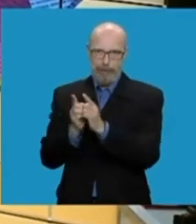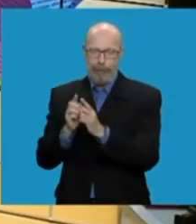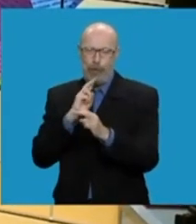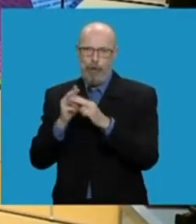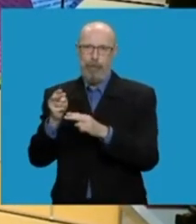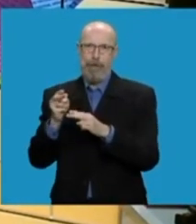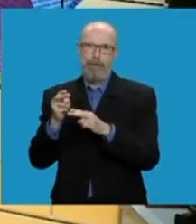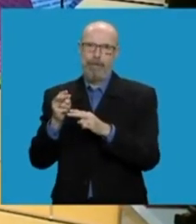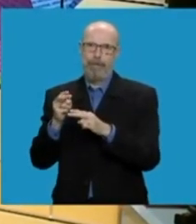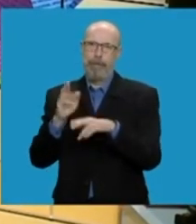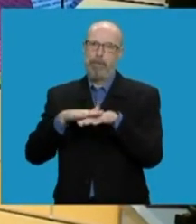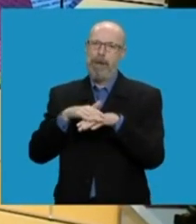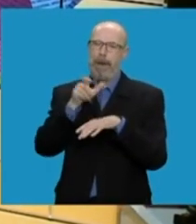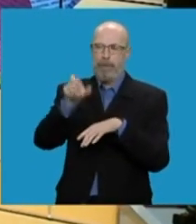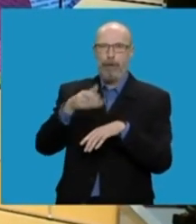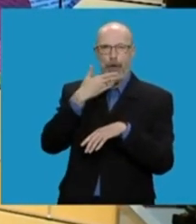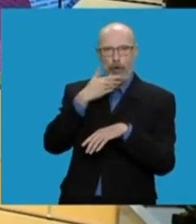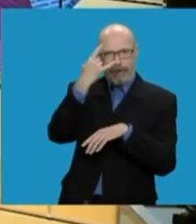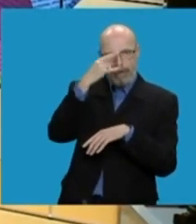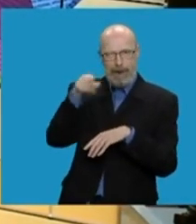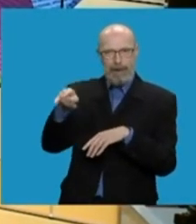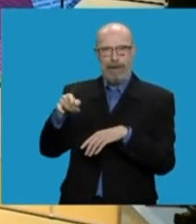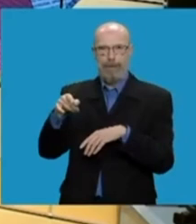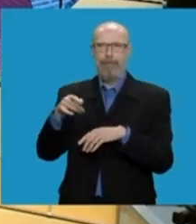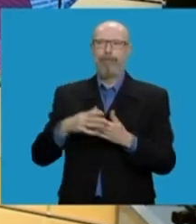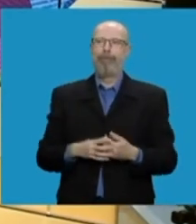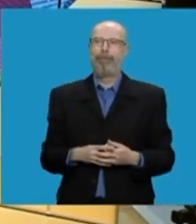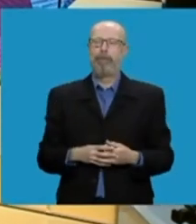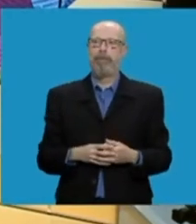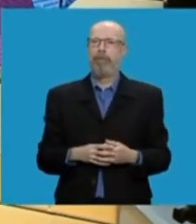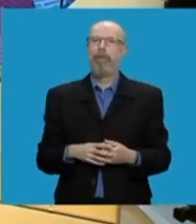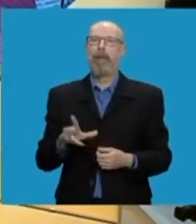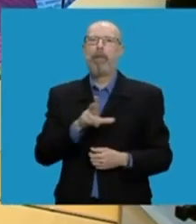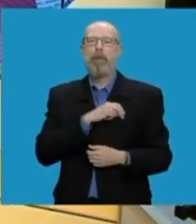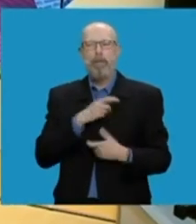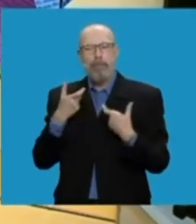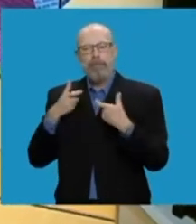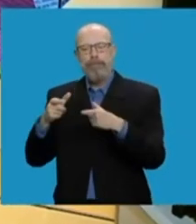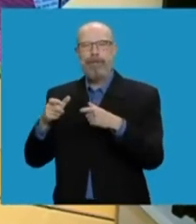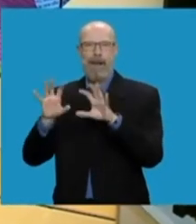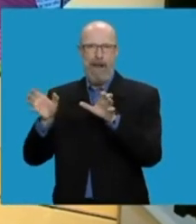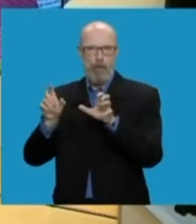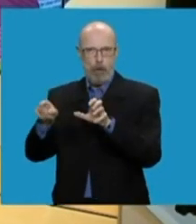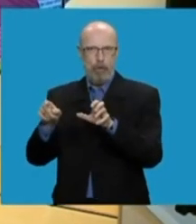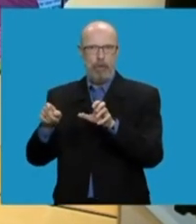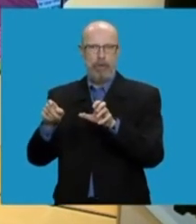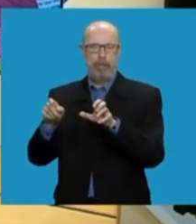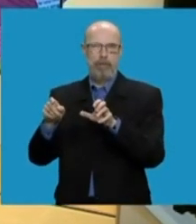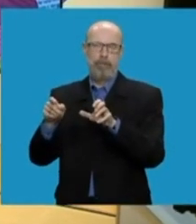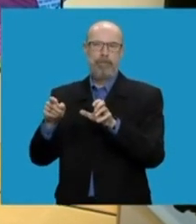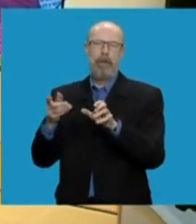de Pepe para los salmantinos. Aquí hay algunos cuantos salmantinos. Premio en la modalidad de radio que nos ofrece, como